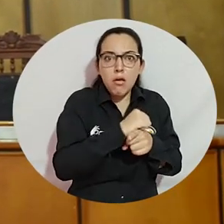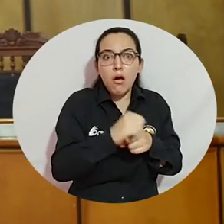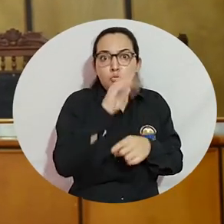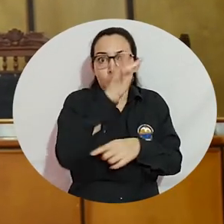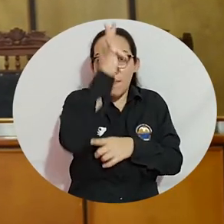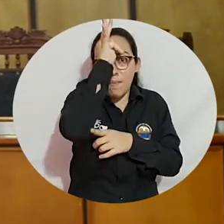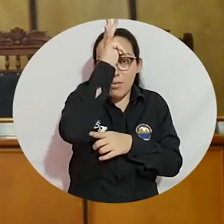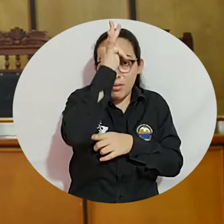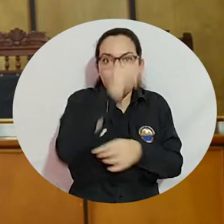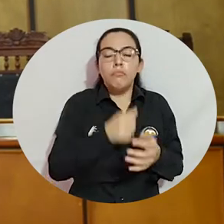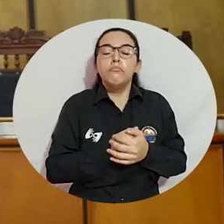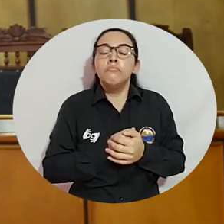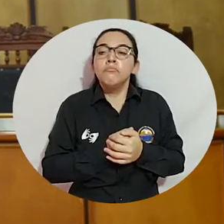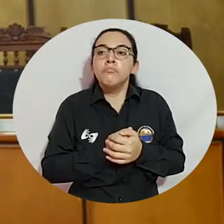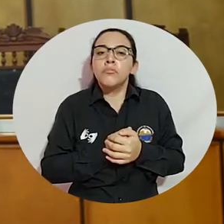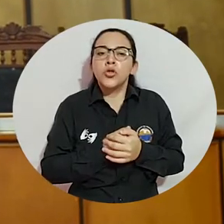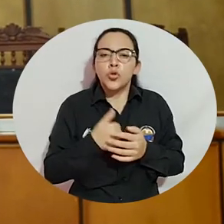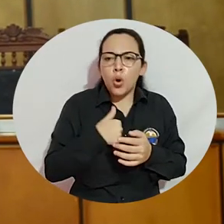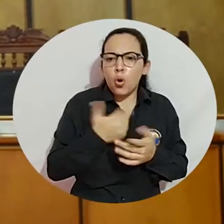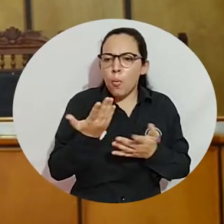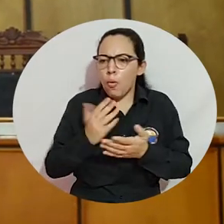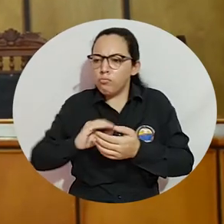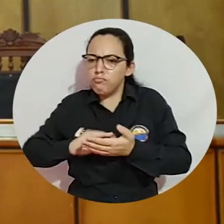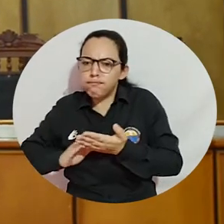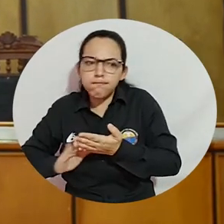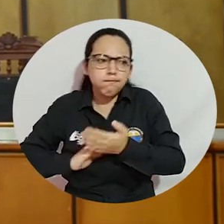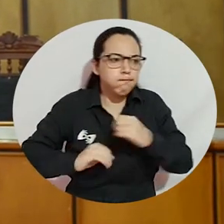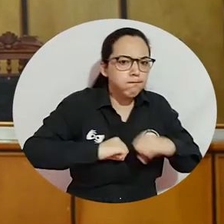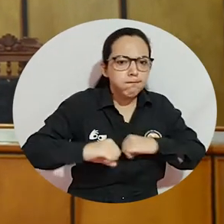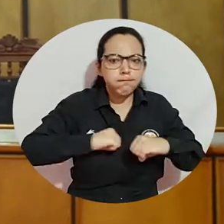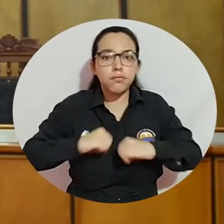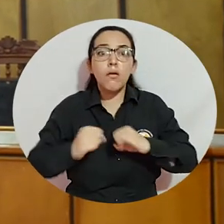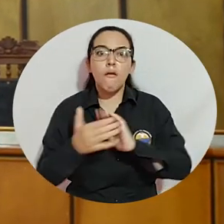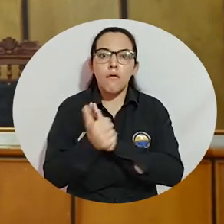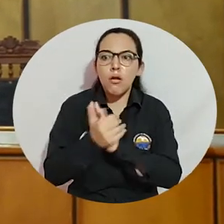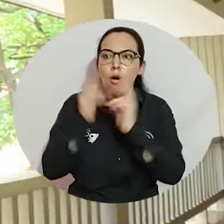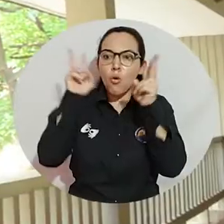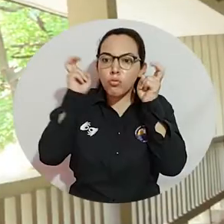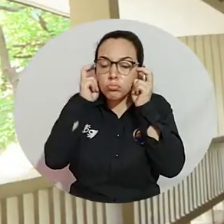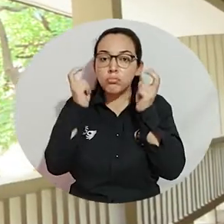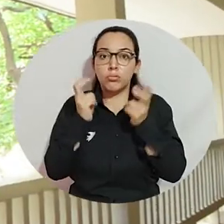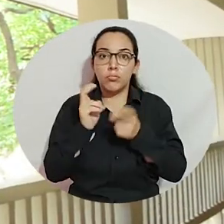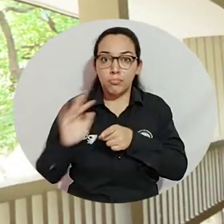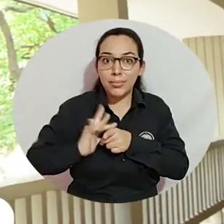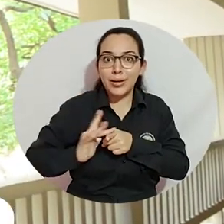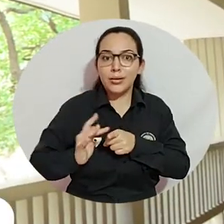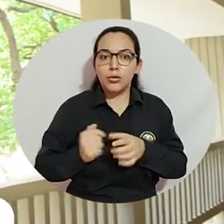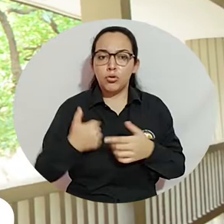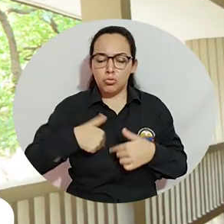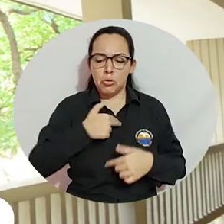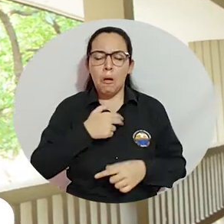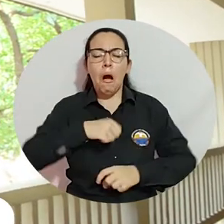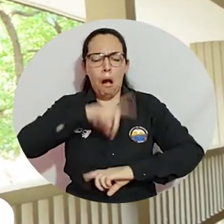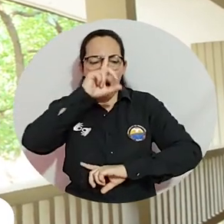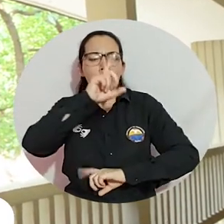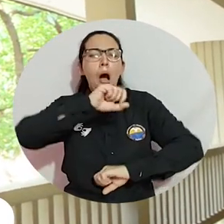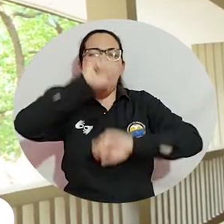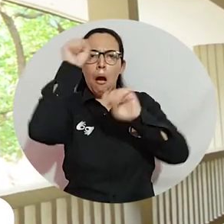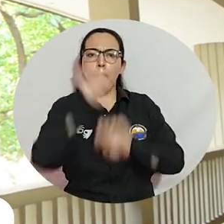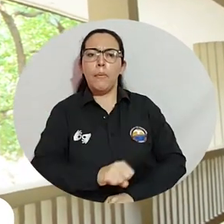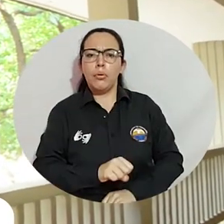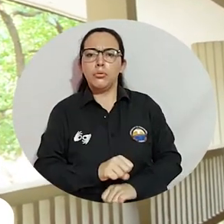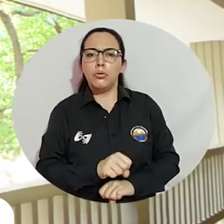práctica clínica desenvolverme de la mejor manera adquieren muchos conocimientos y habilidades estamos totalmente capacitados y somos capaces